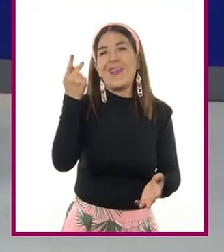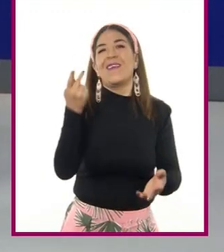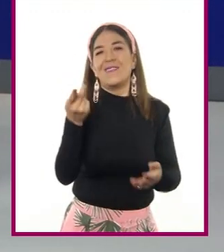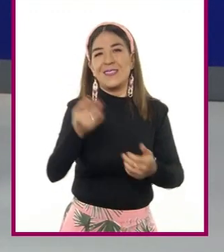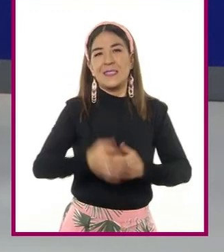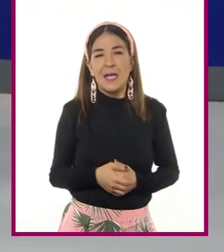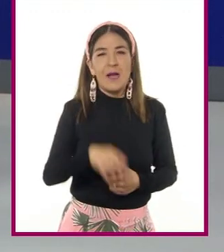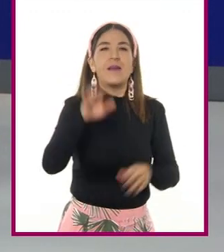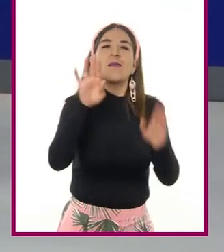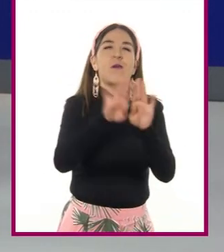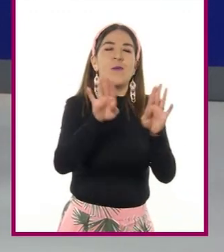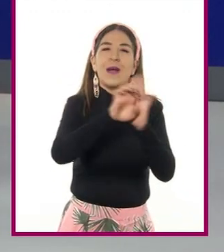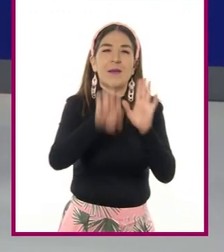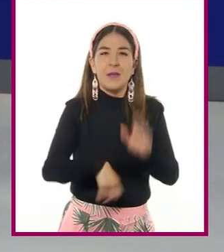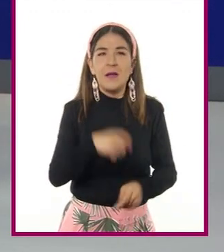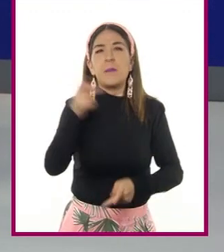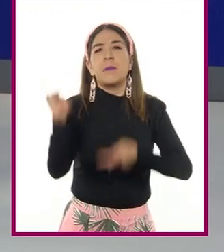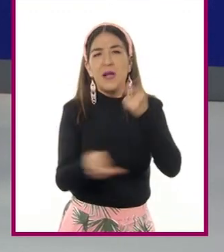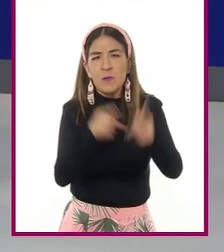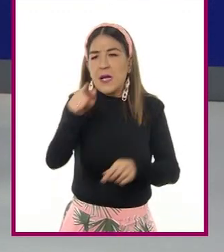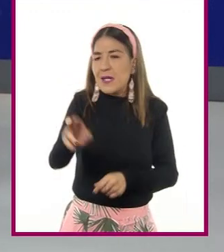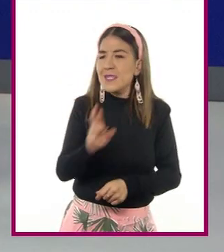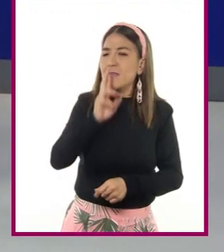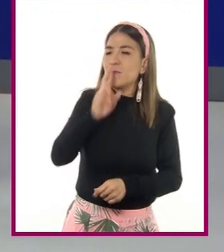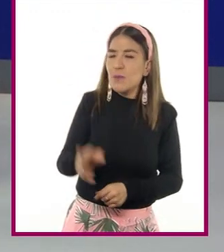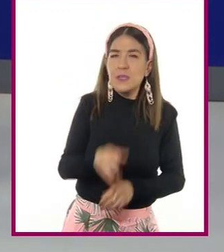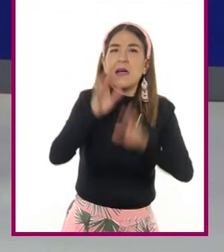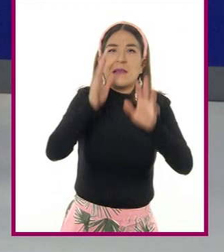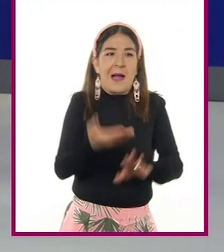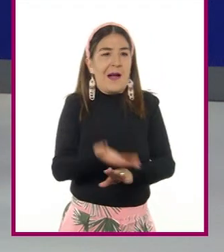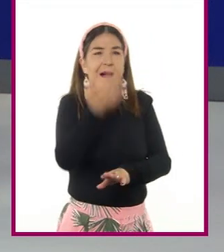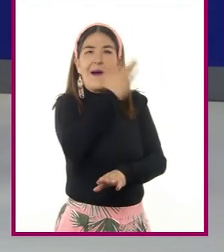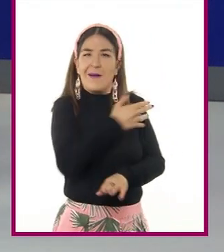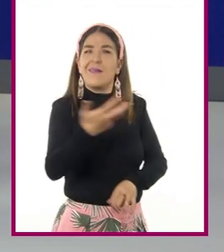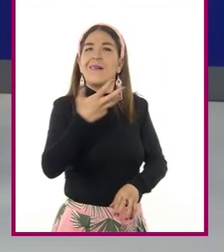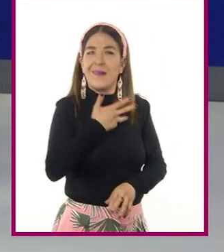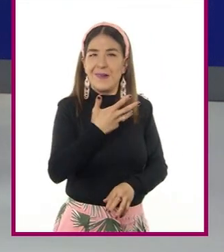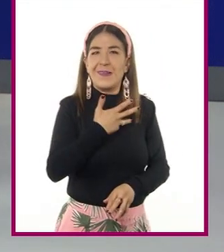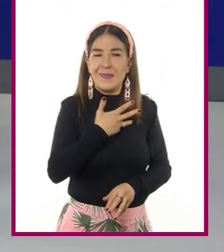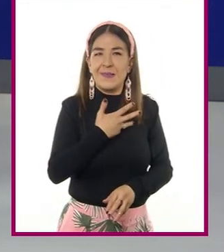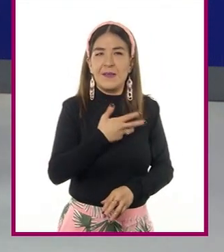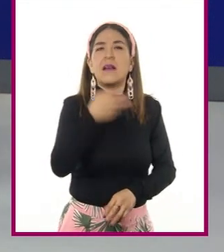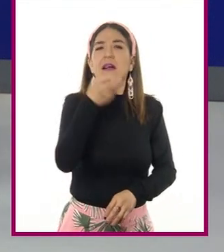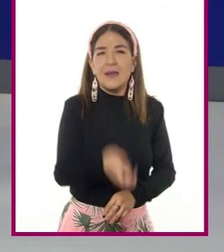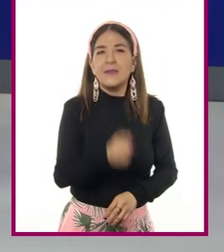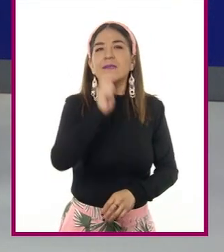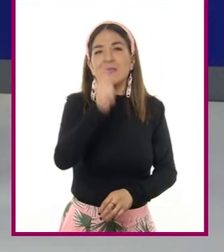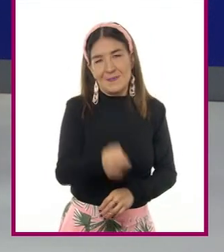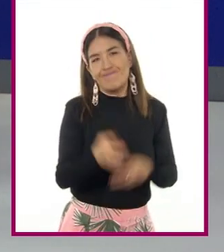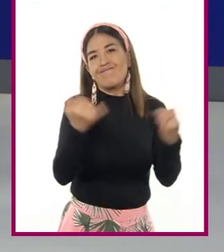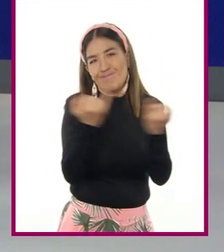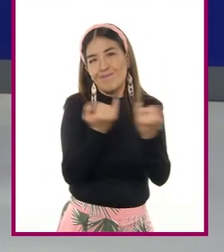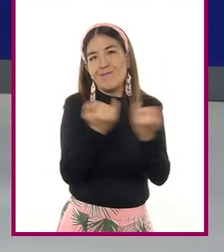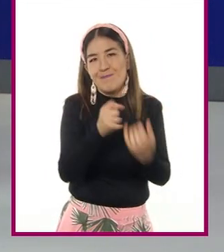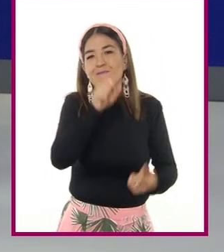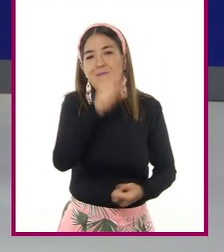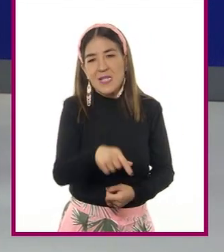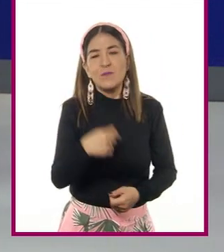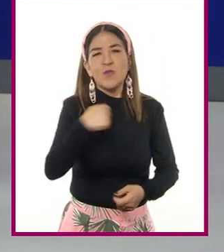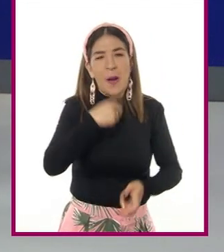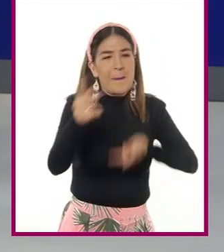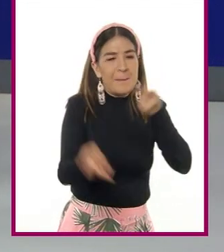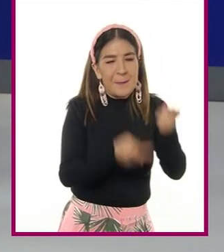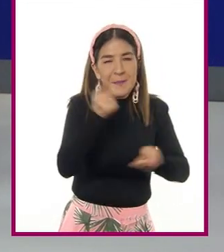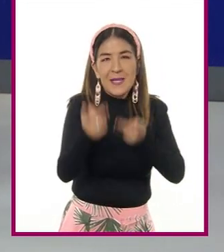decir, preguntas que nos generen respuestas que ya tenemos. Eso llegó a sucederme al momento de formular